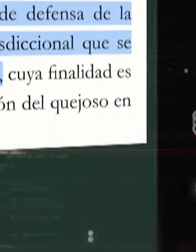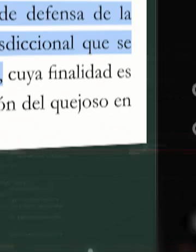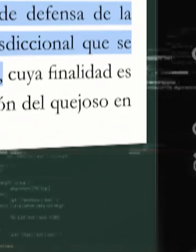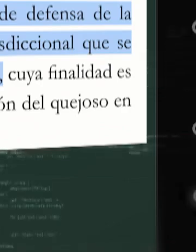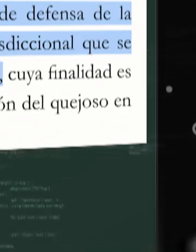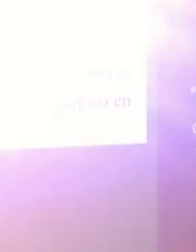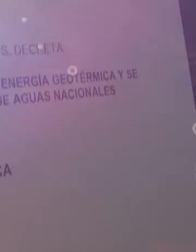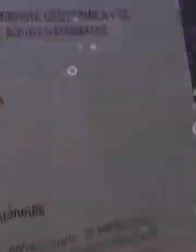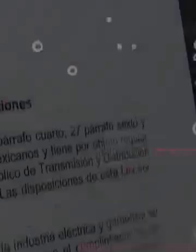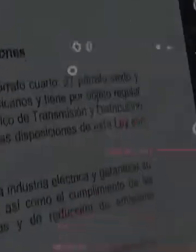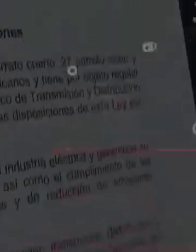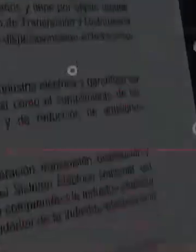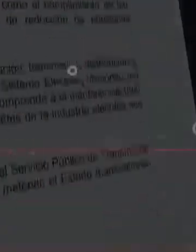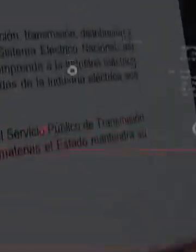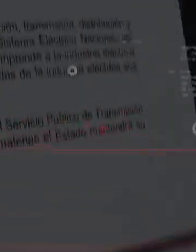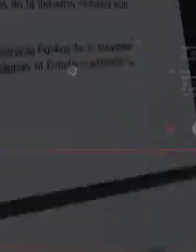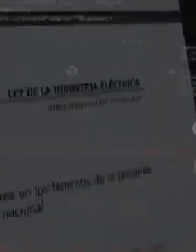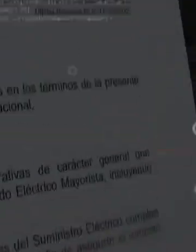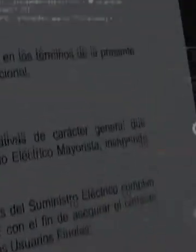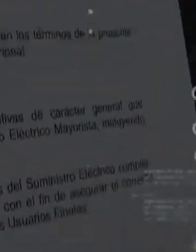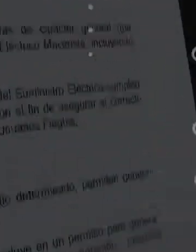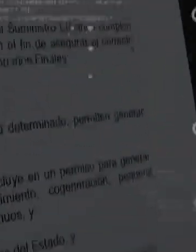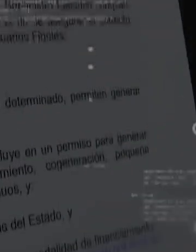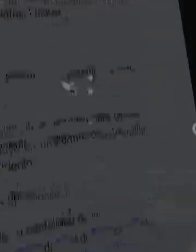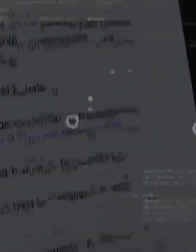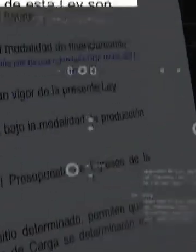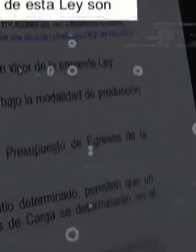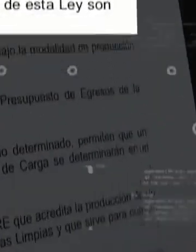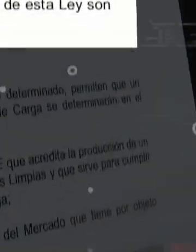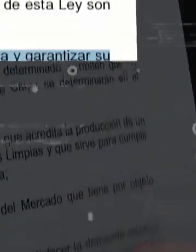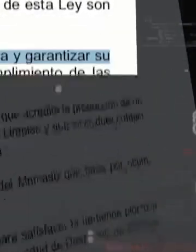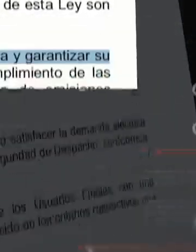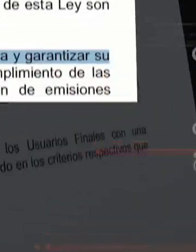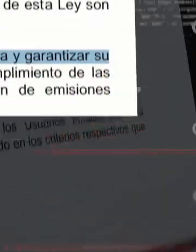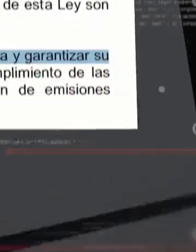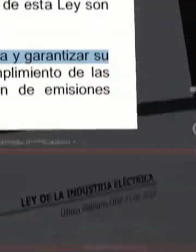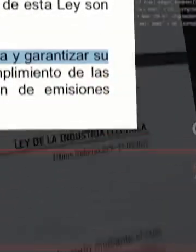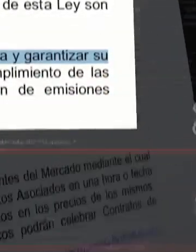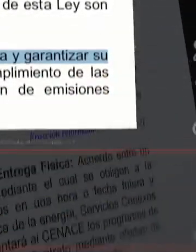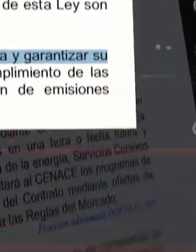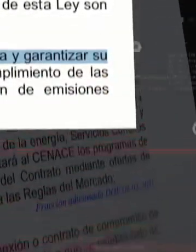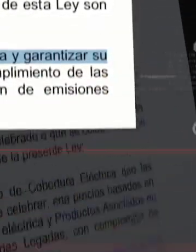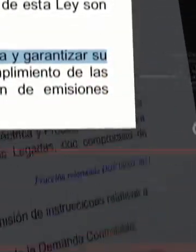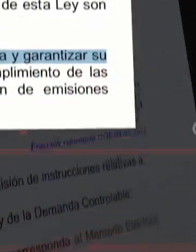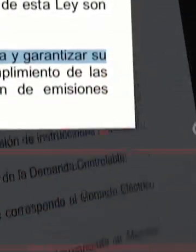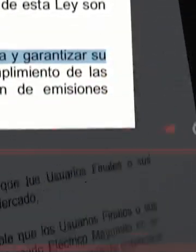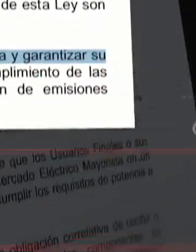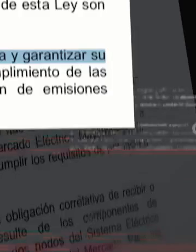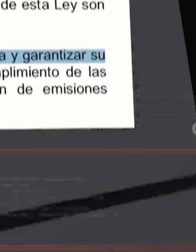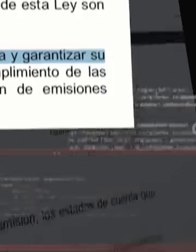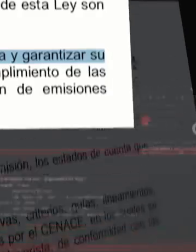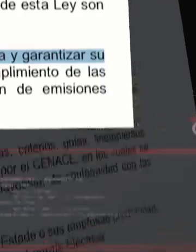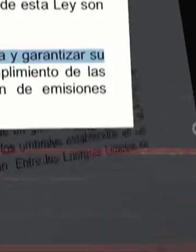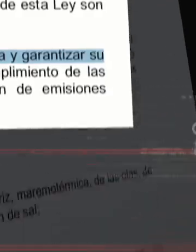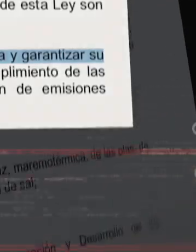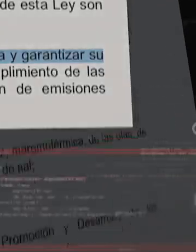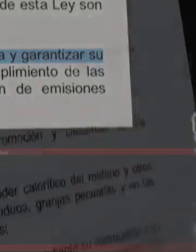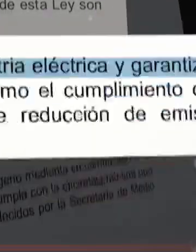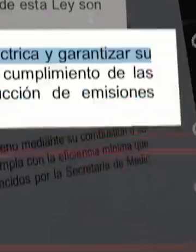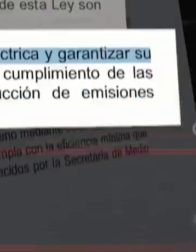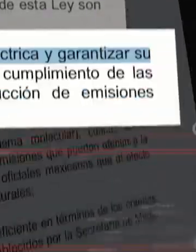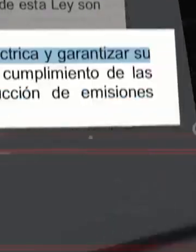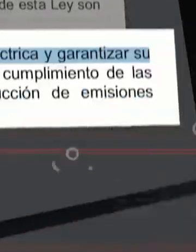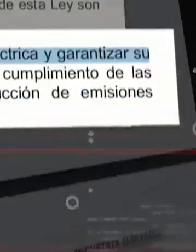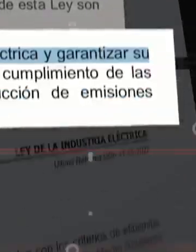la Constitución. Sin embargo, en algunas ocasiones, las suspensiones emitidas por amparos, como fue con la ley eléctrica,